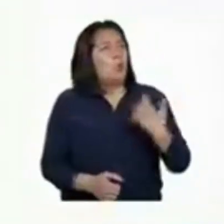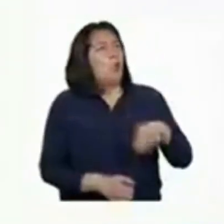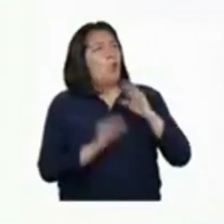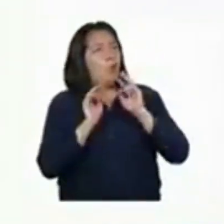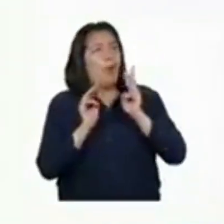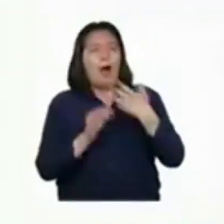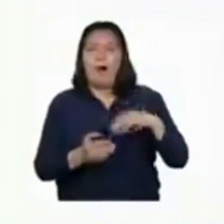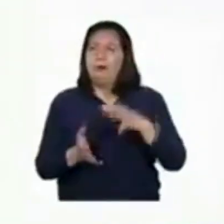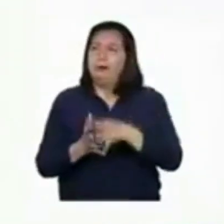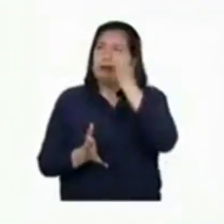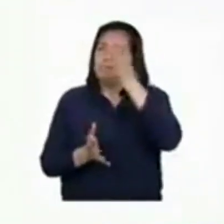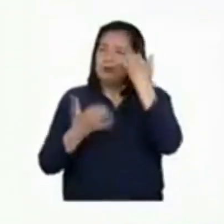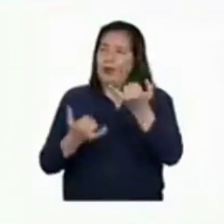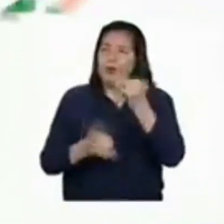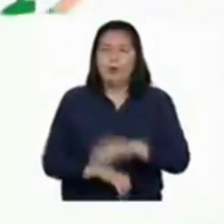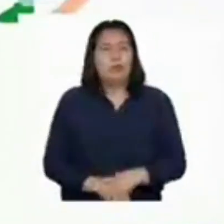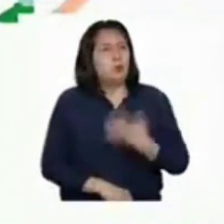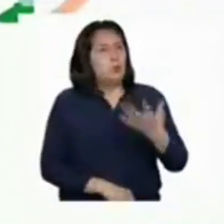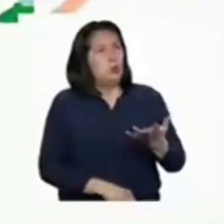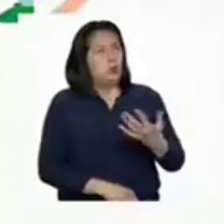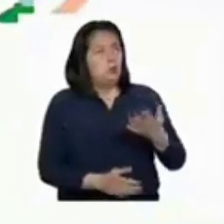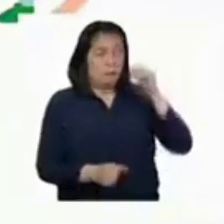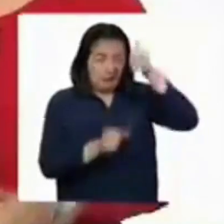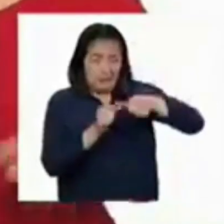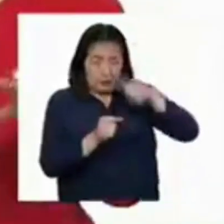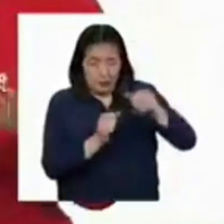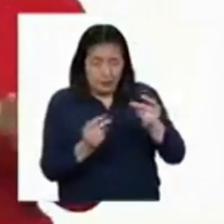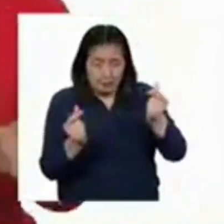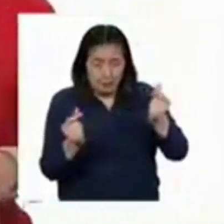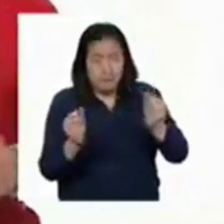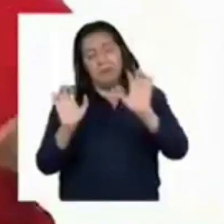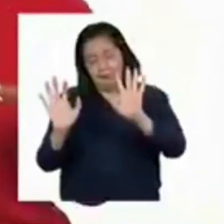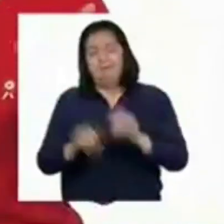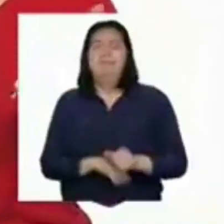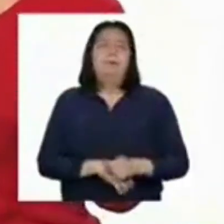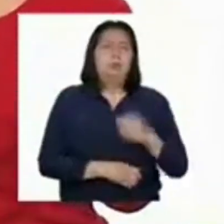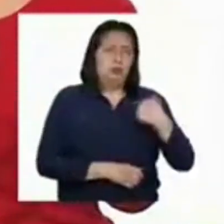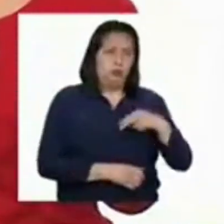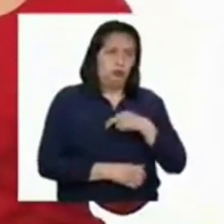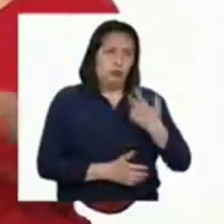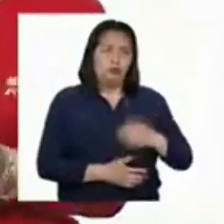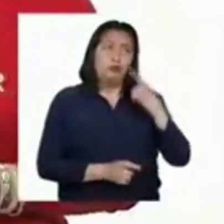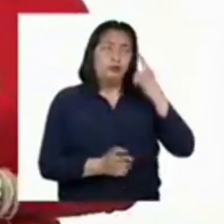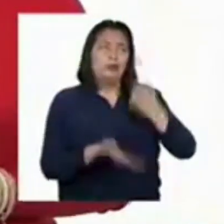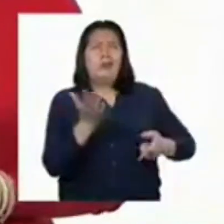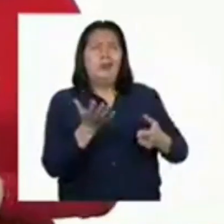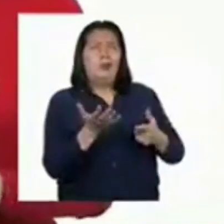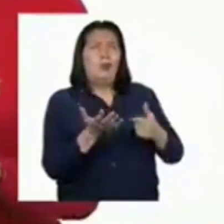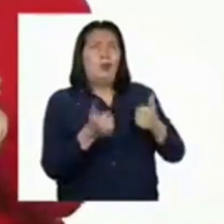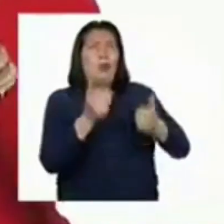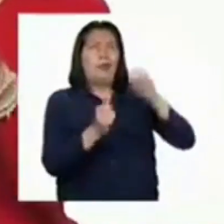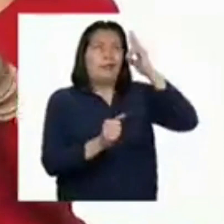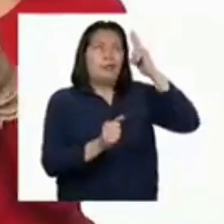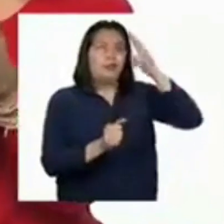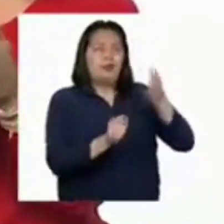¡Wow! ¿Cuánto hemos aprendido el día de hoy? ¿Hacemos un repaso rápido? Bueno, debemos definir el propósito para escribir el